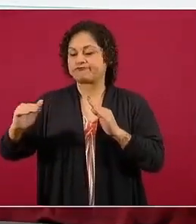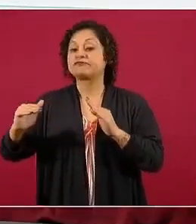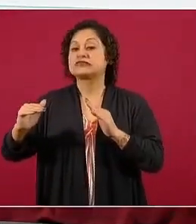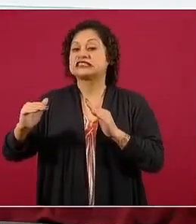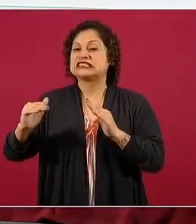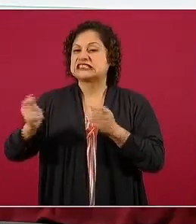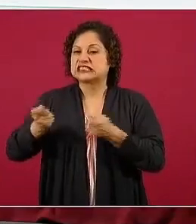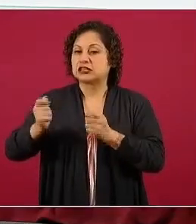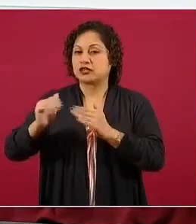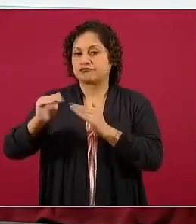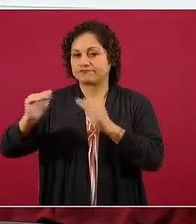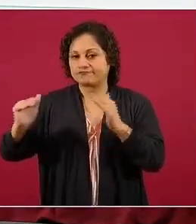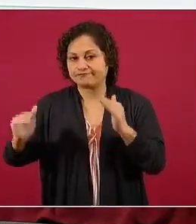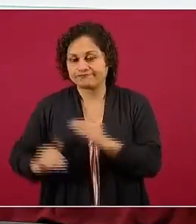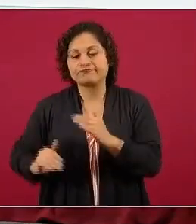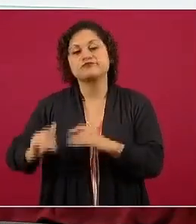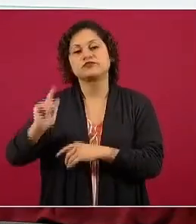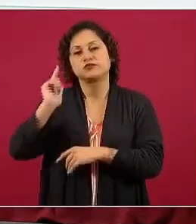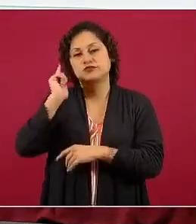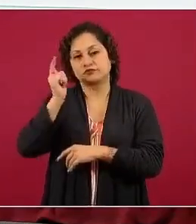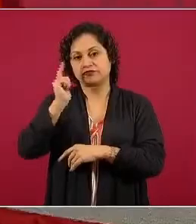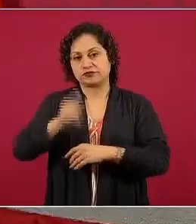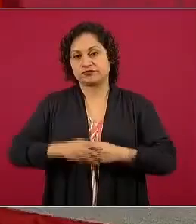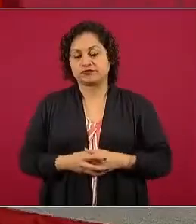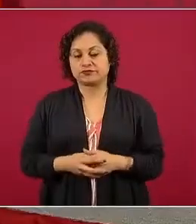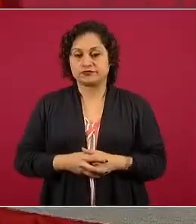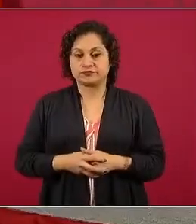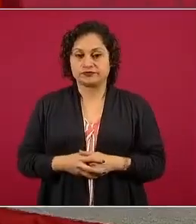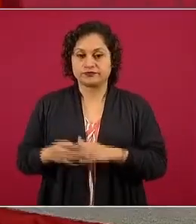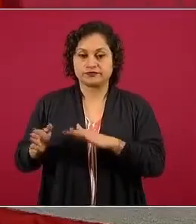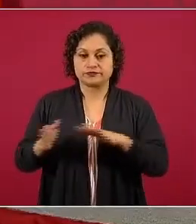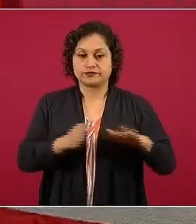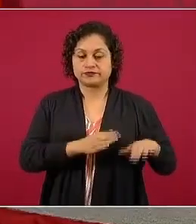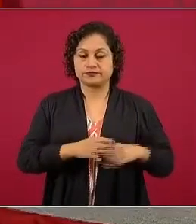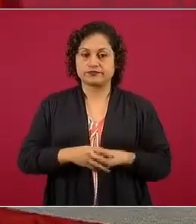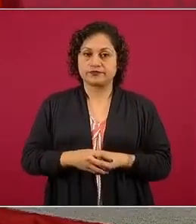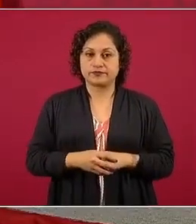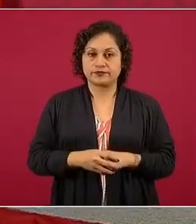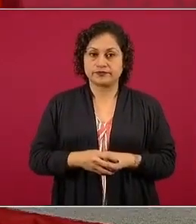oportunidad de ya de manera más consistente bajar. La siguiente.